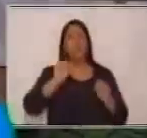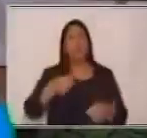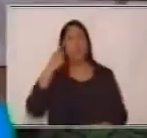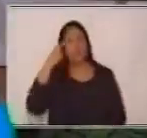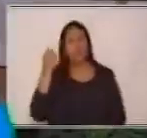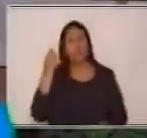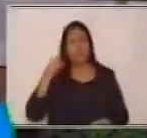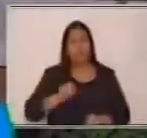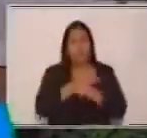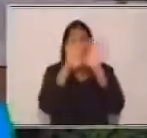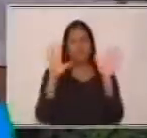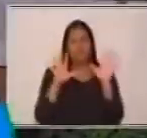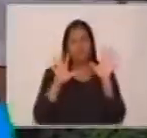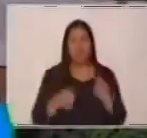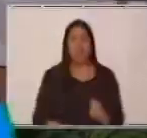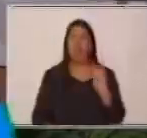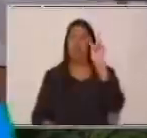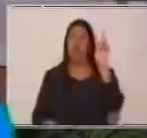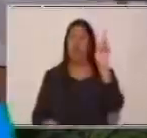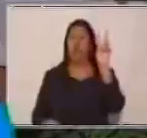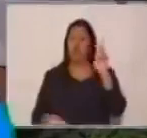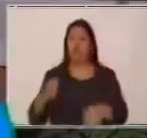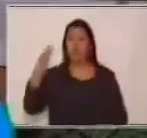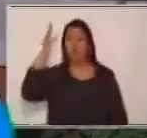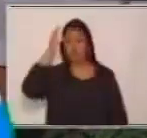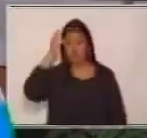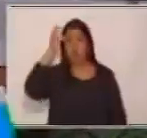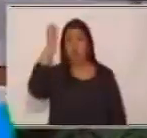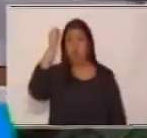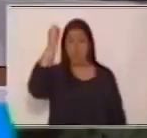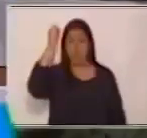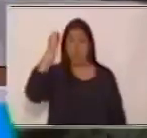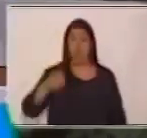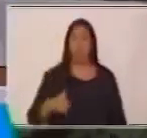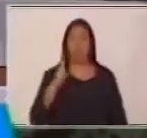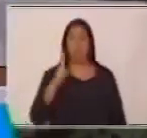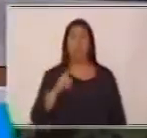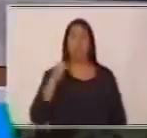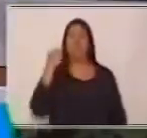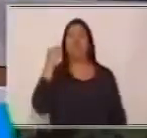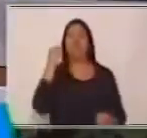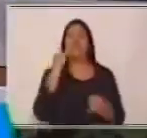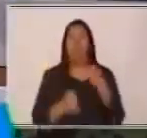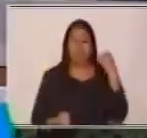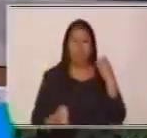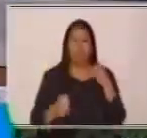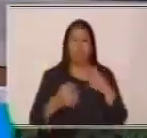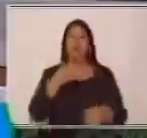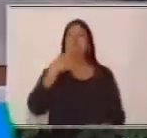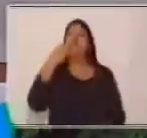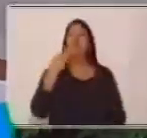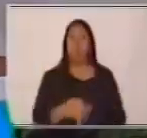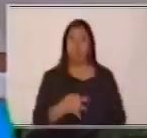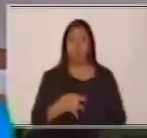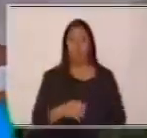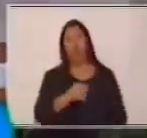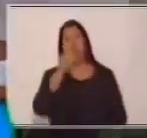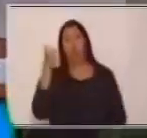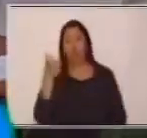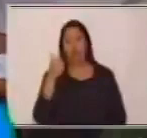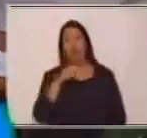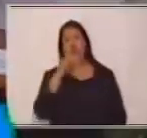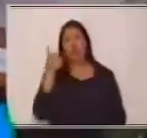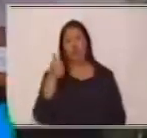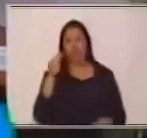trabajar 2 conceptos. El término real y el término imaginario.